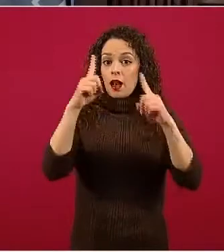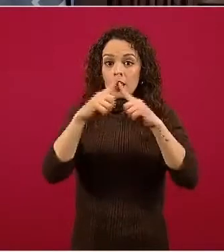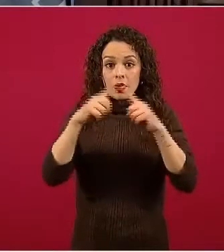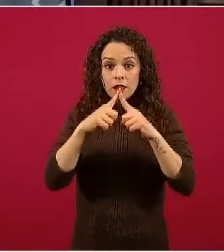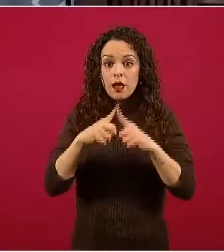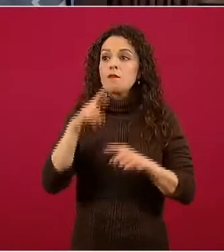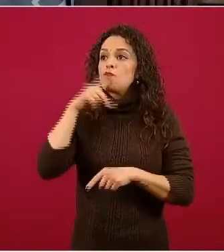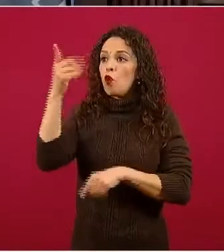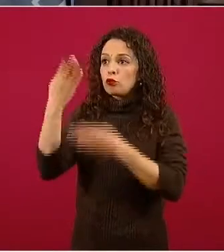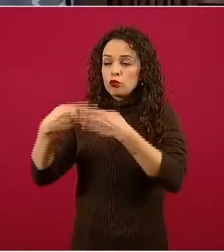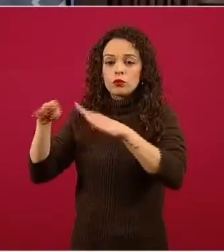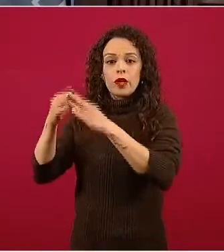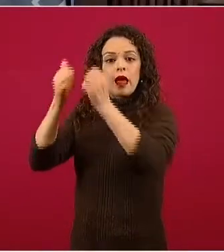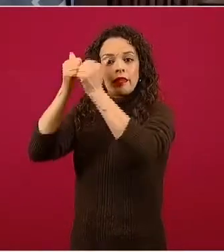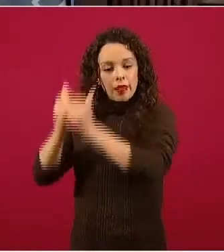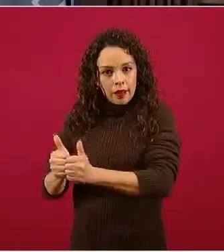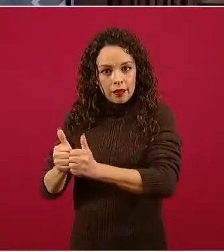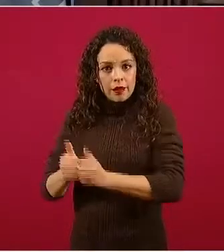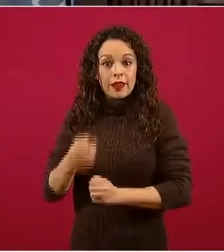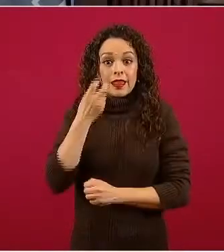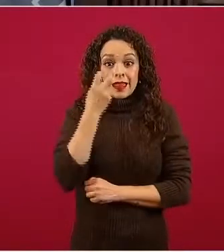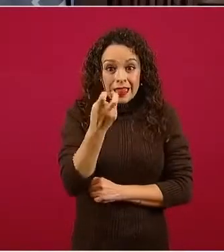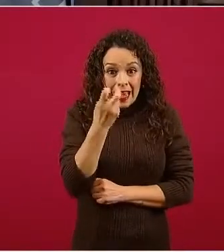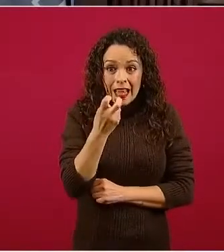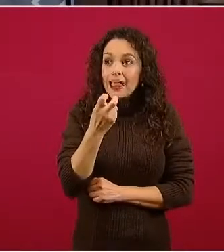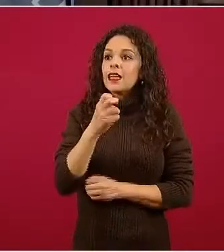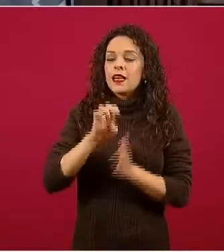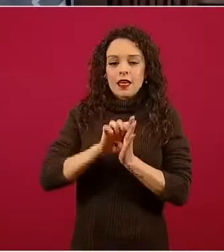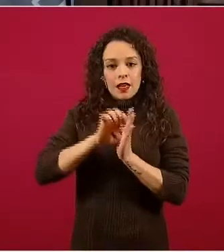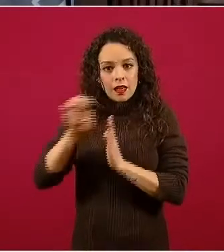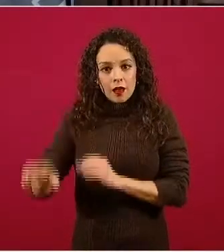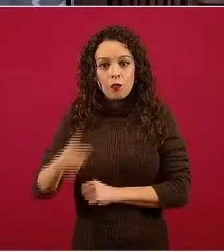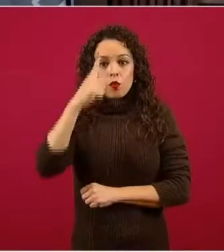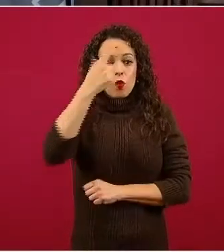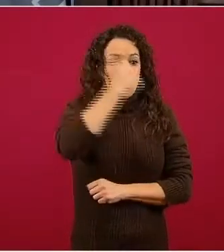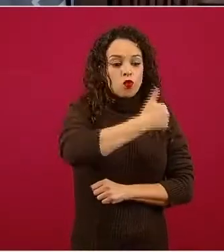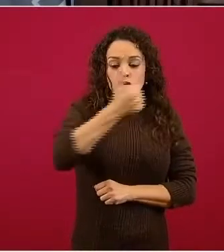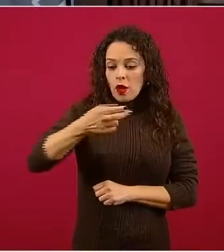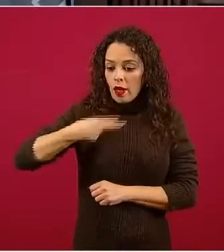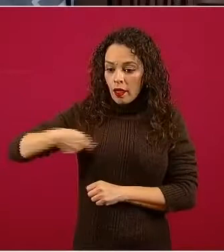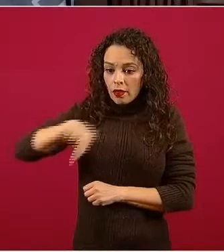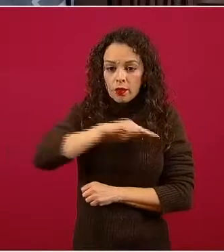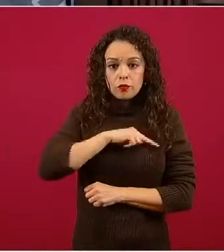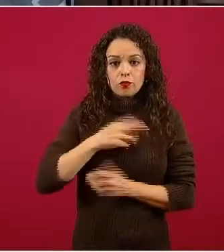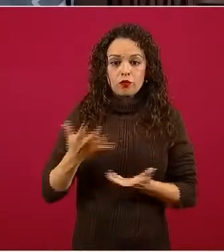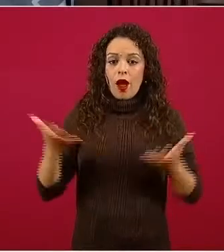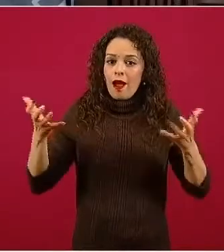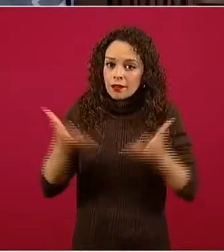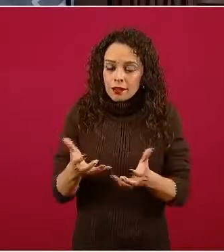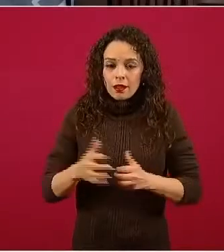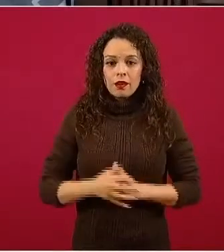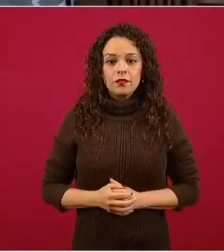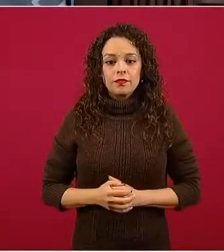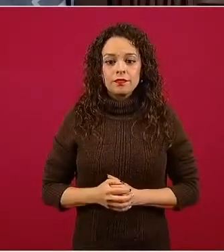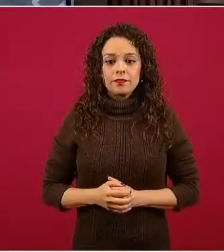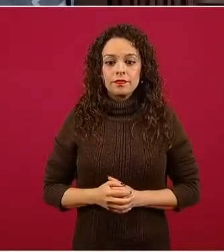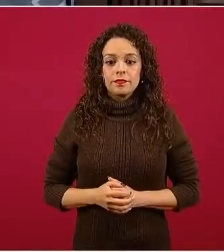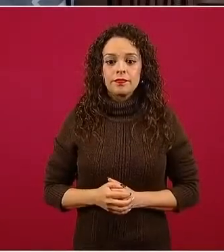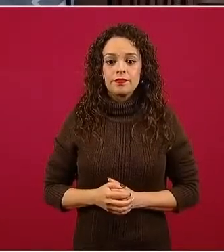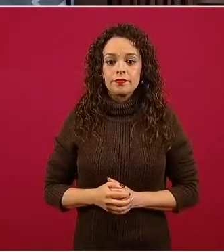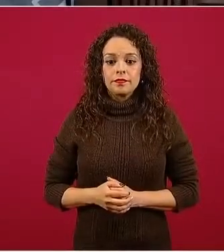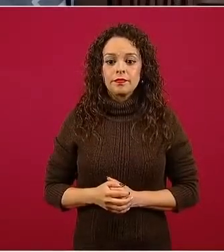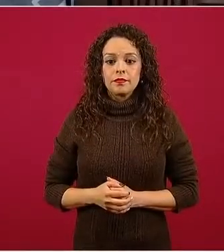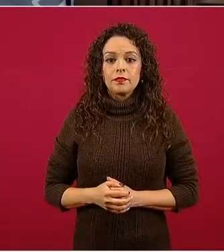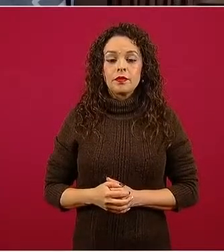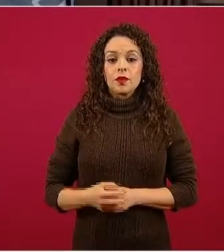A eso me refiero con la acción de cada uno de los habitantes. Por eso, en